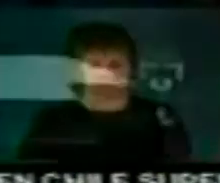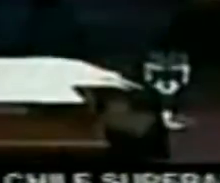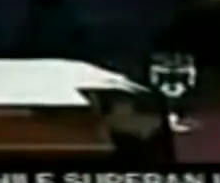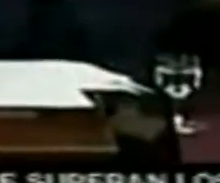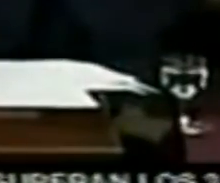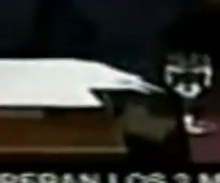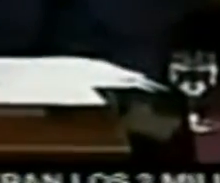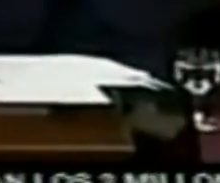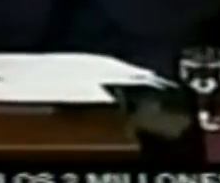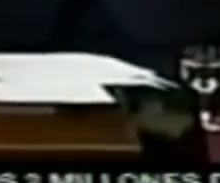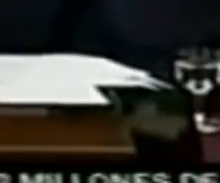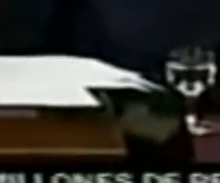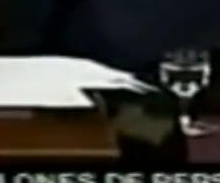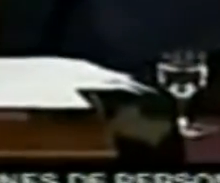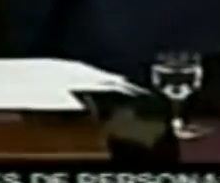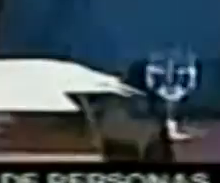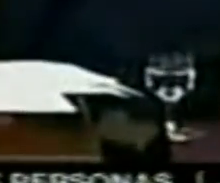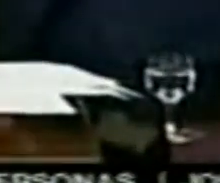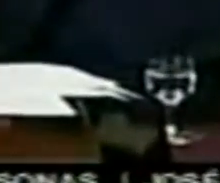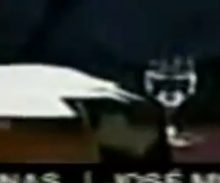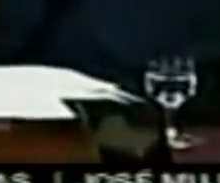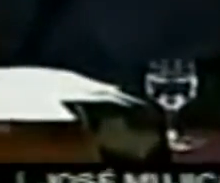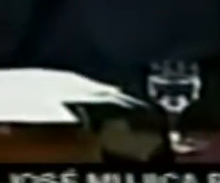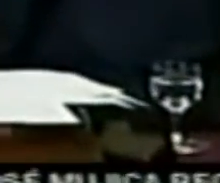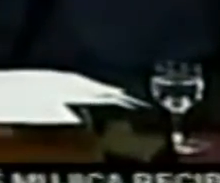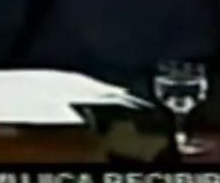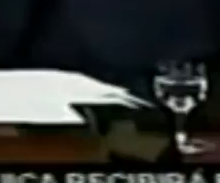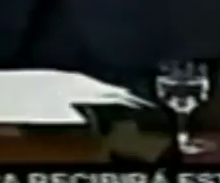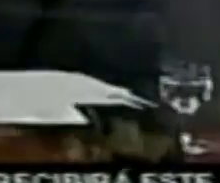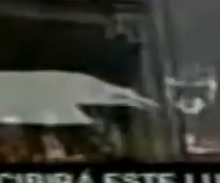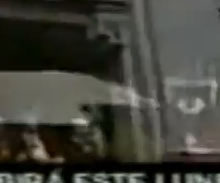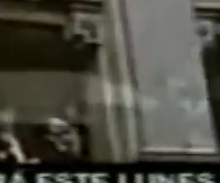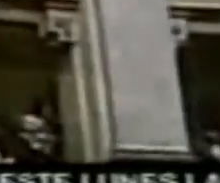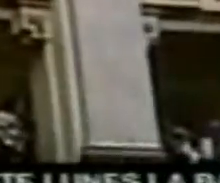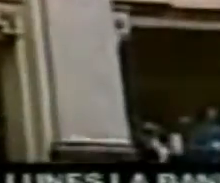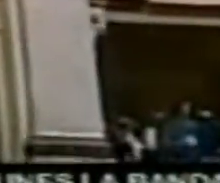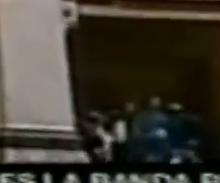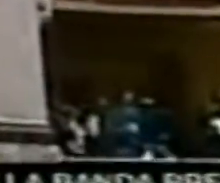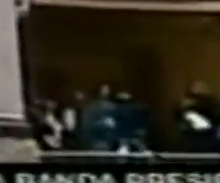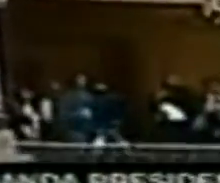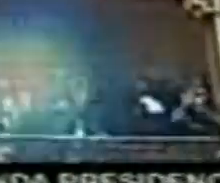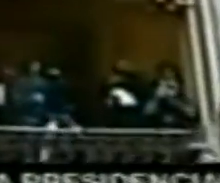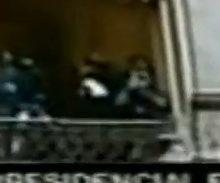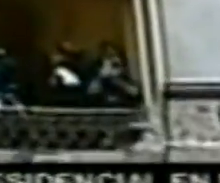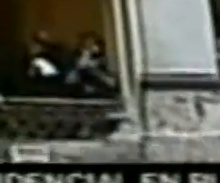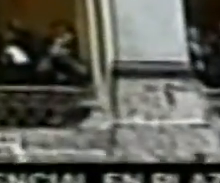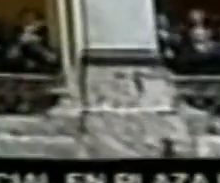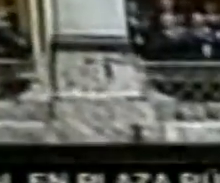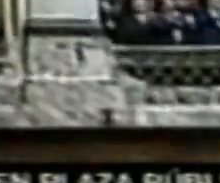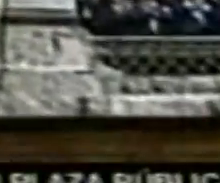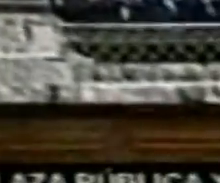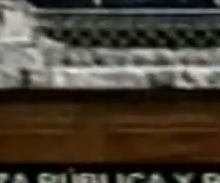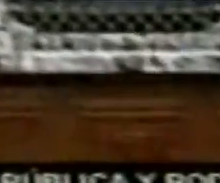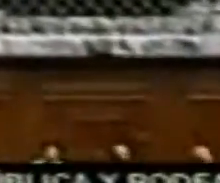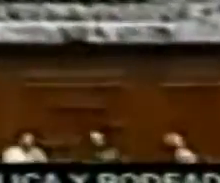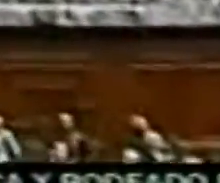Legislativo. Un discurso que da cuenta de la consolidación del Frente Amplio, que nuevamente contó con la aprobación, contó con la confianza del